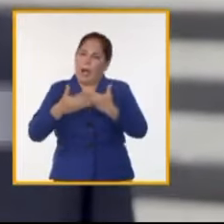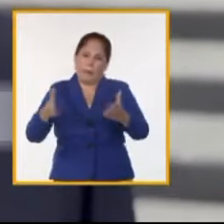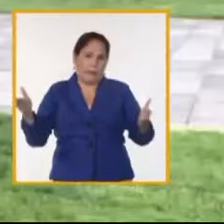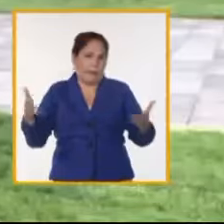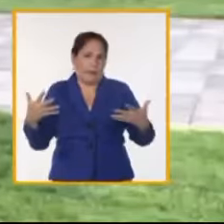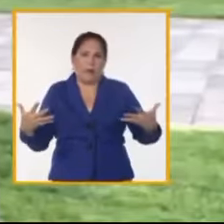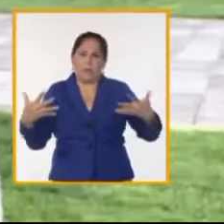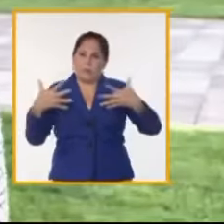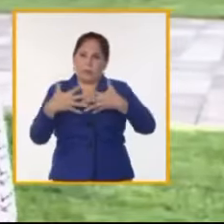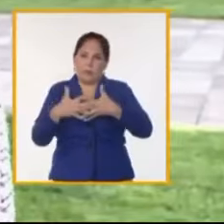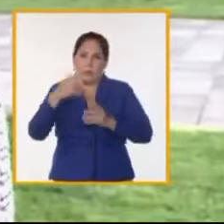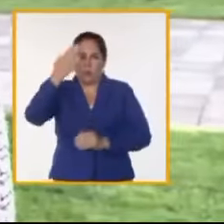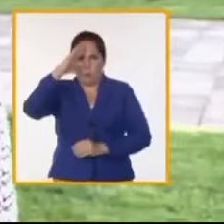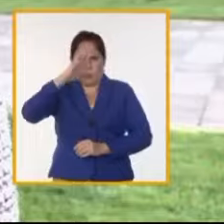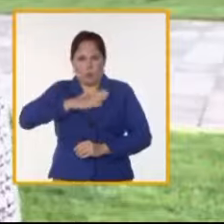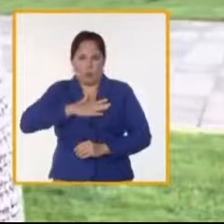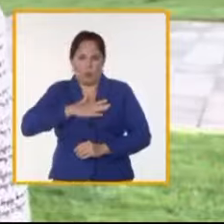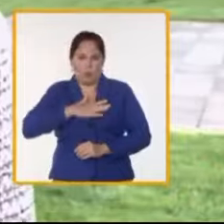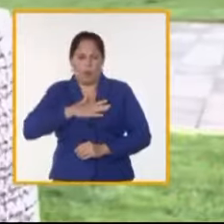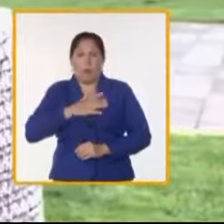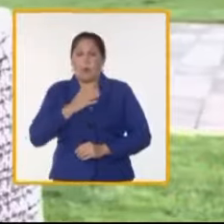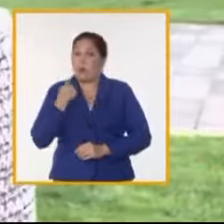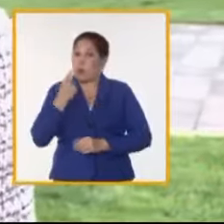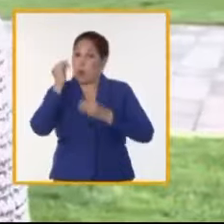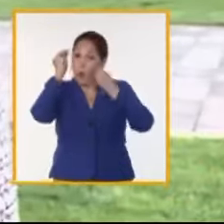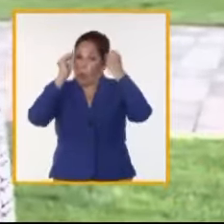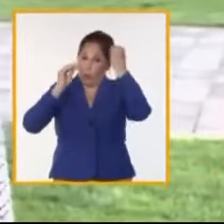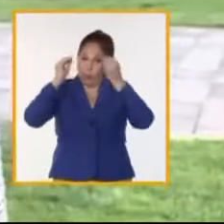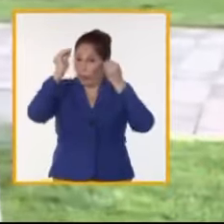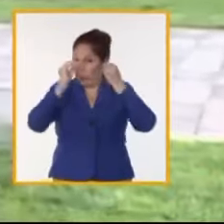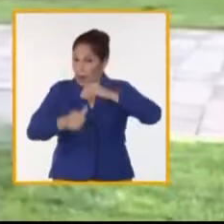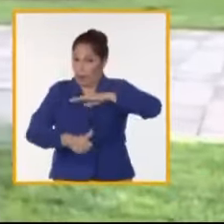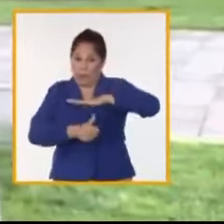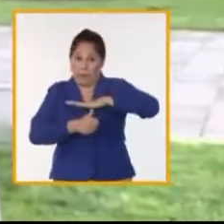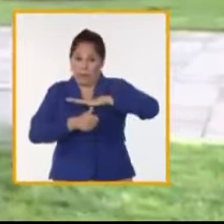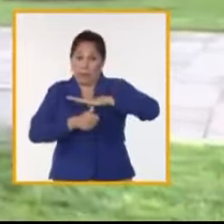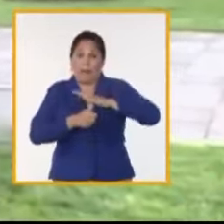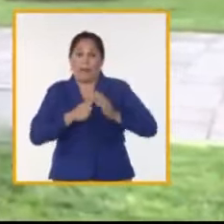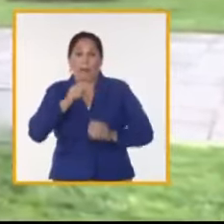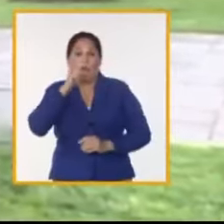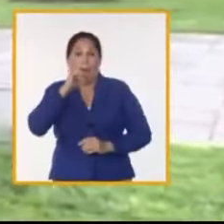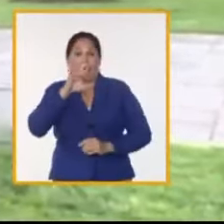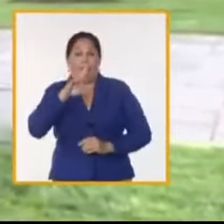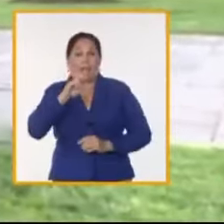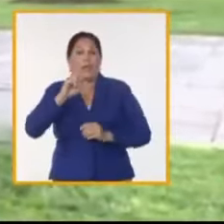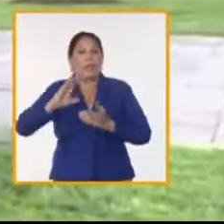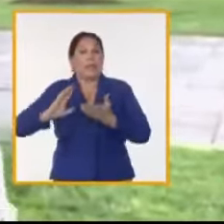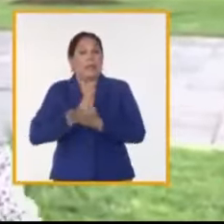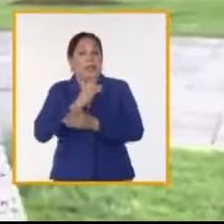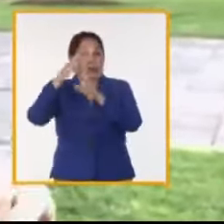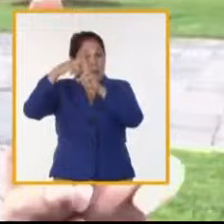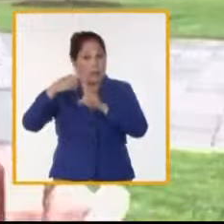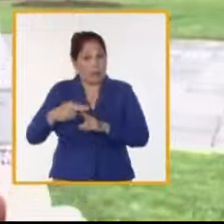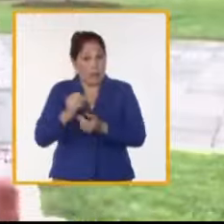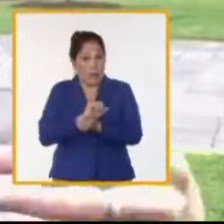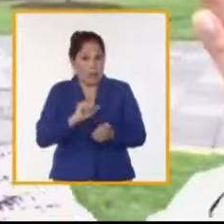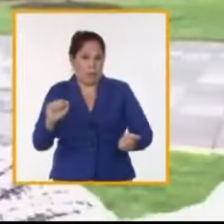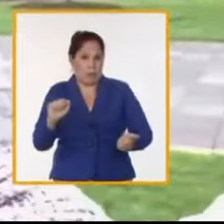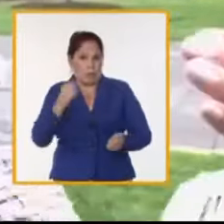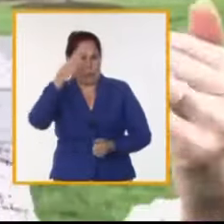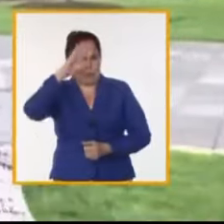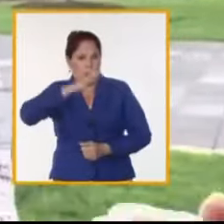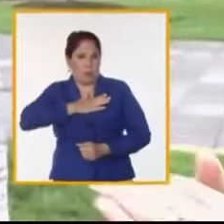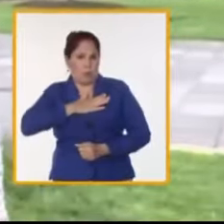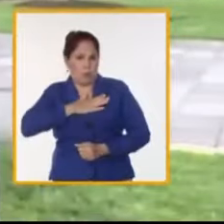con el régimen cubano Es altamente preocupante que la administración del presidente biden haya quitado a Cuba de esta lista no es que la